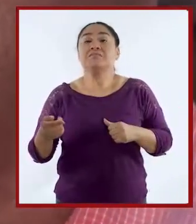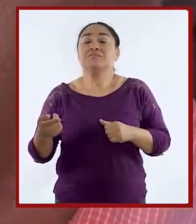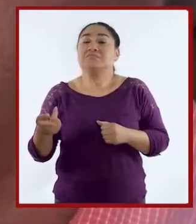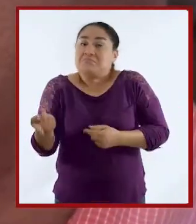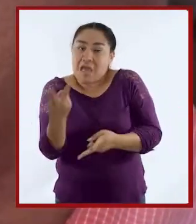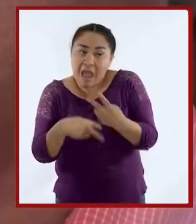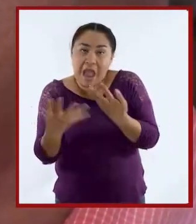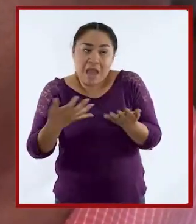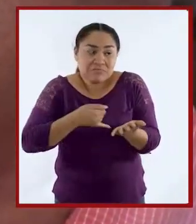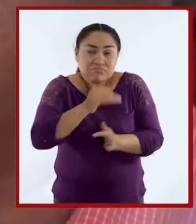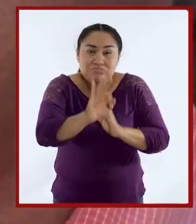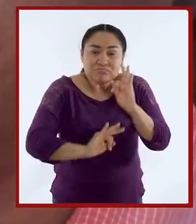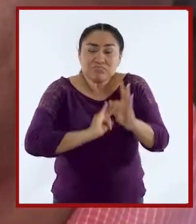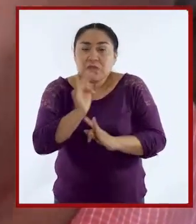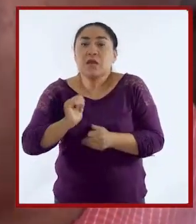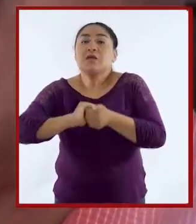producen,